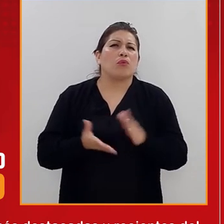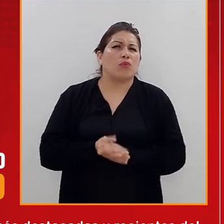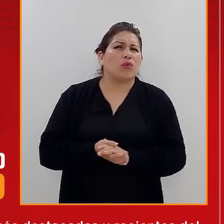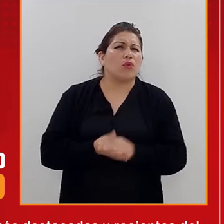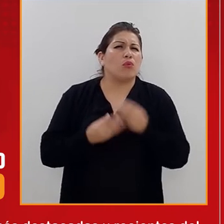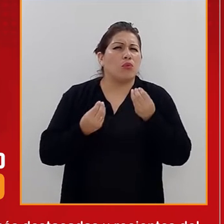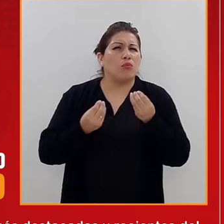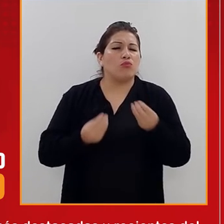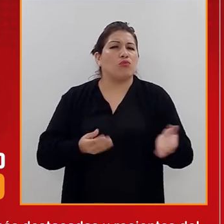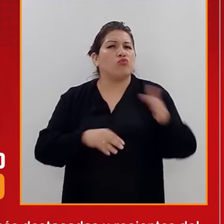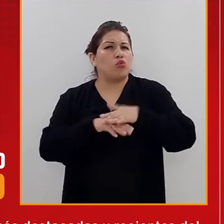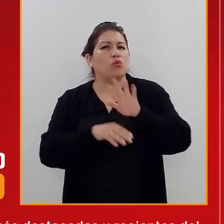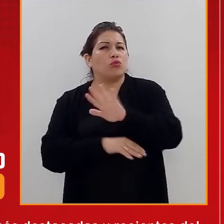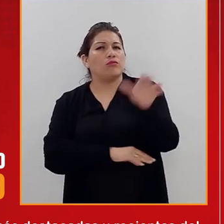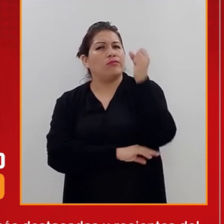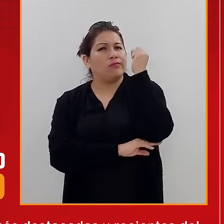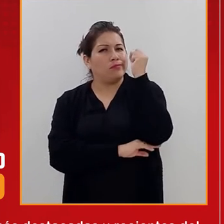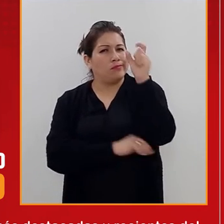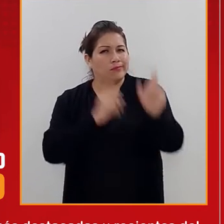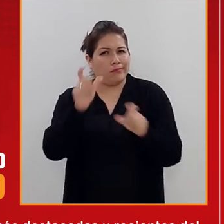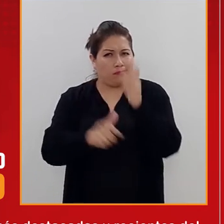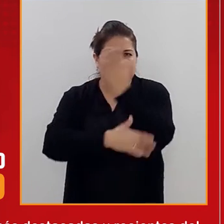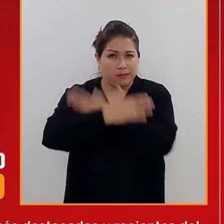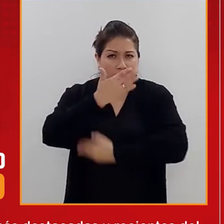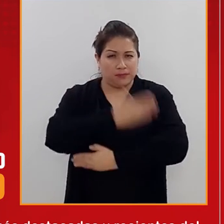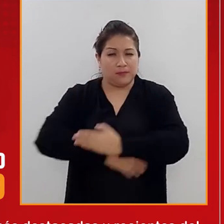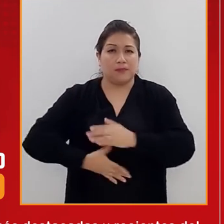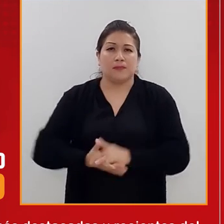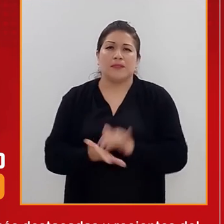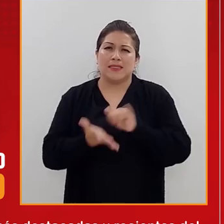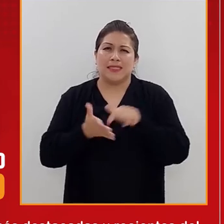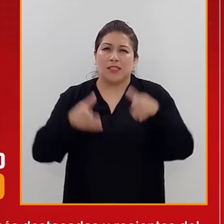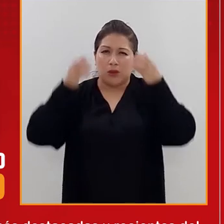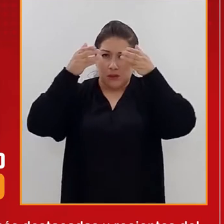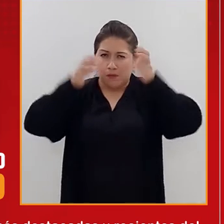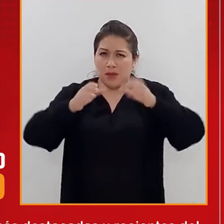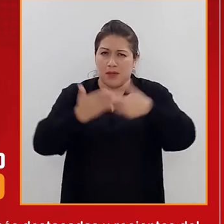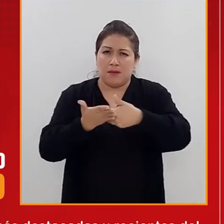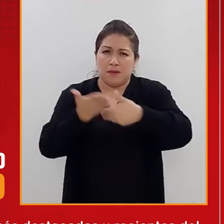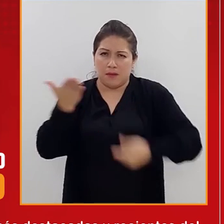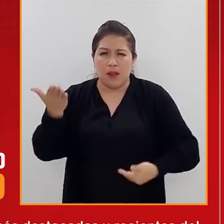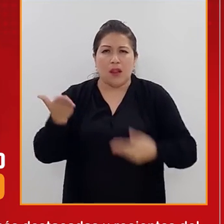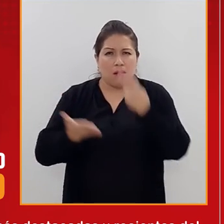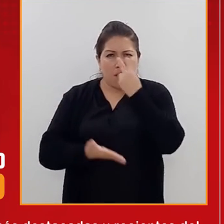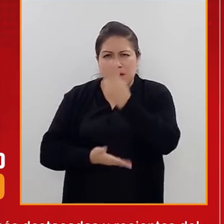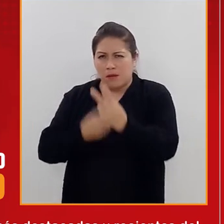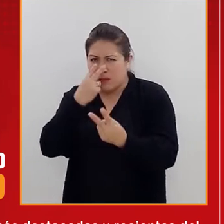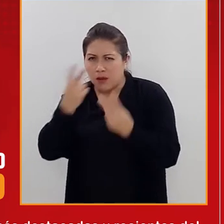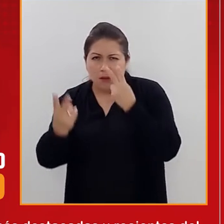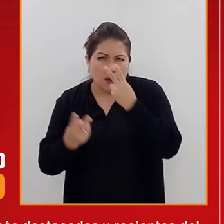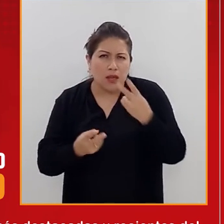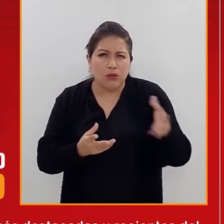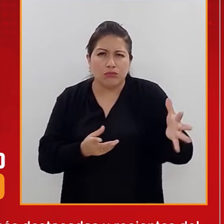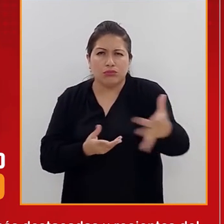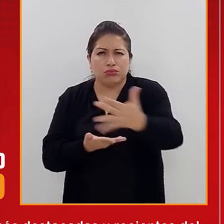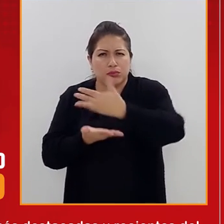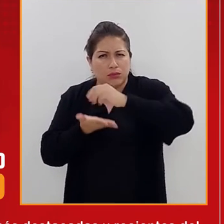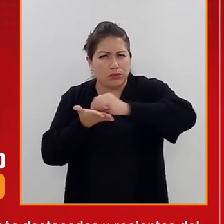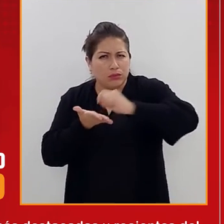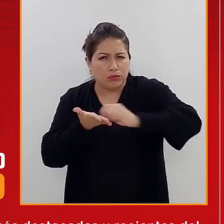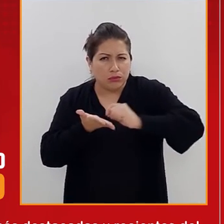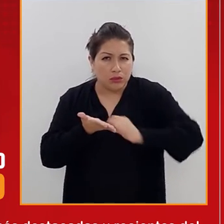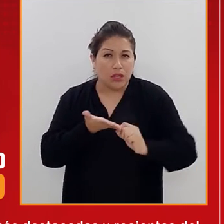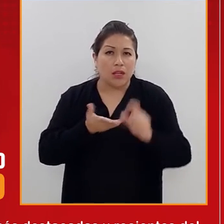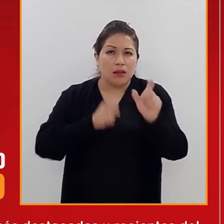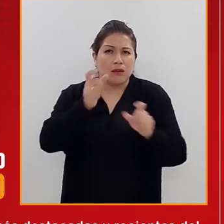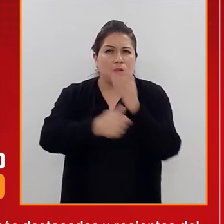del preámbulo de la Convención sobre los Derechos de la Persona con Discapacidad. Dicha convención recoge influencia del modelo